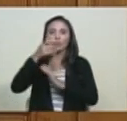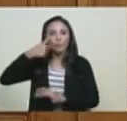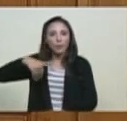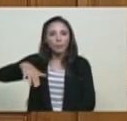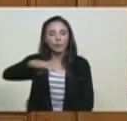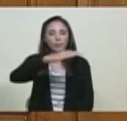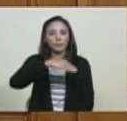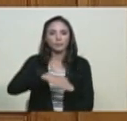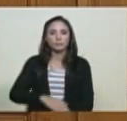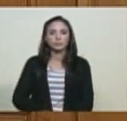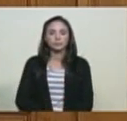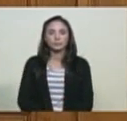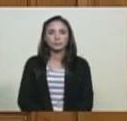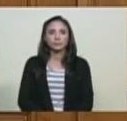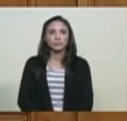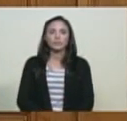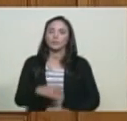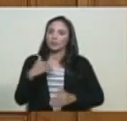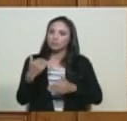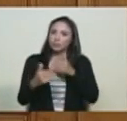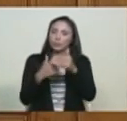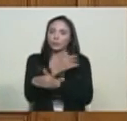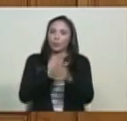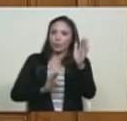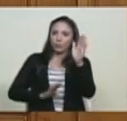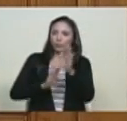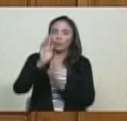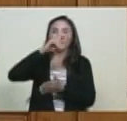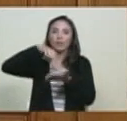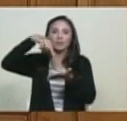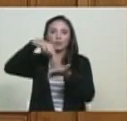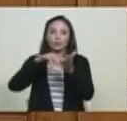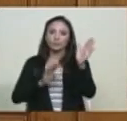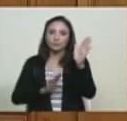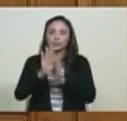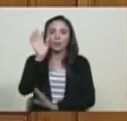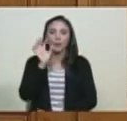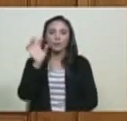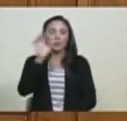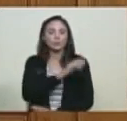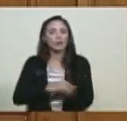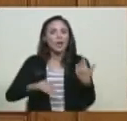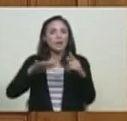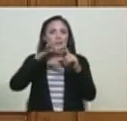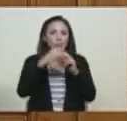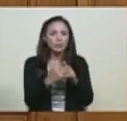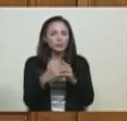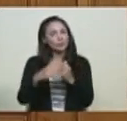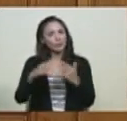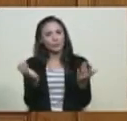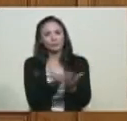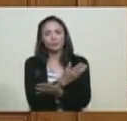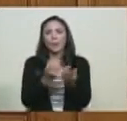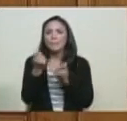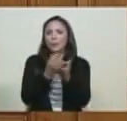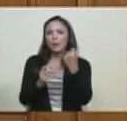prosperidad, que va a levantar a Venezuela y nos va a permitir superar los estragos de la guerra